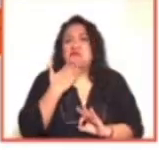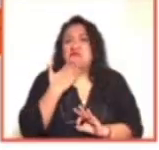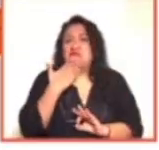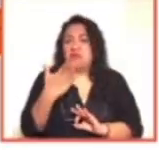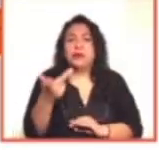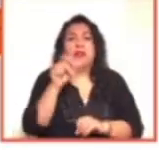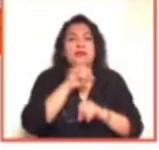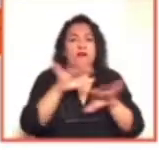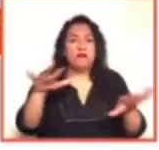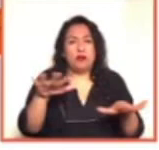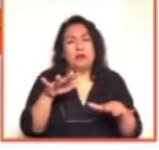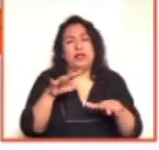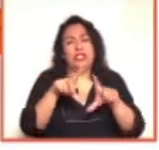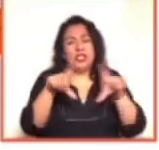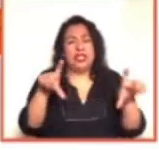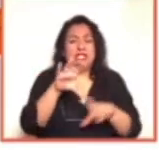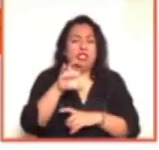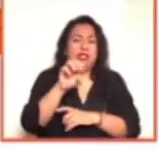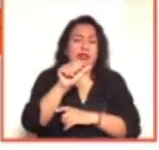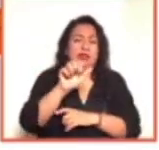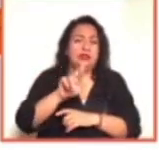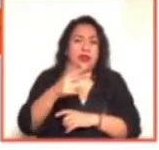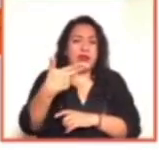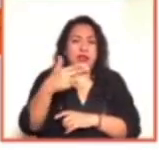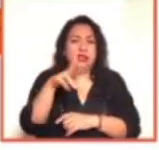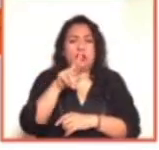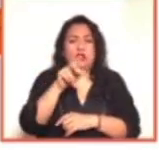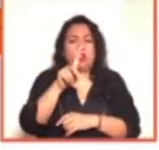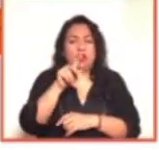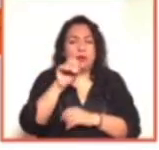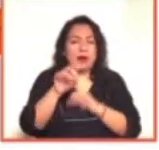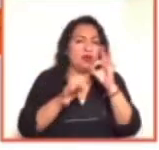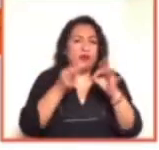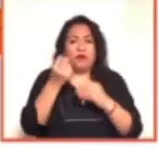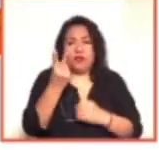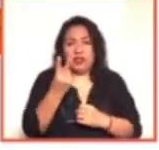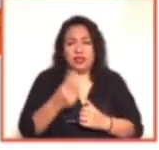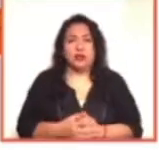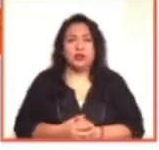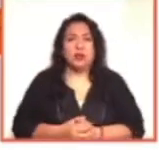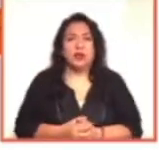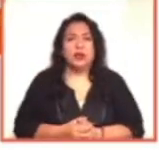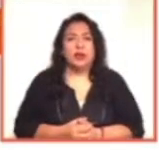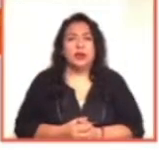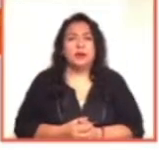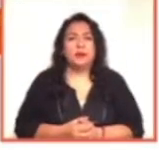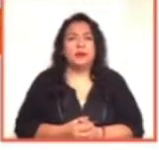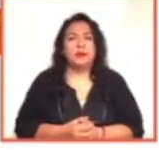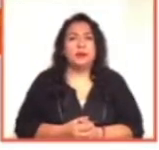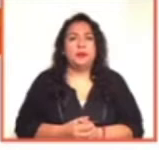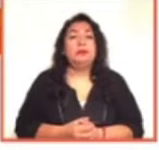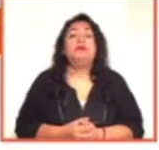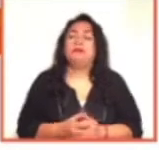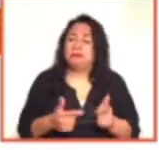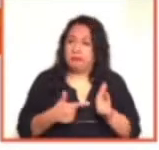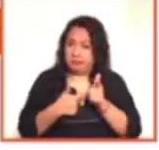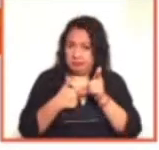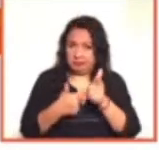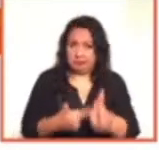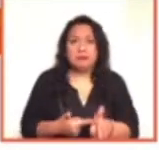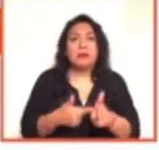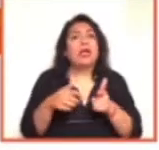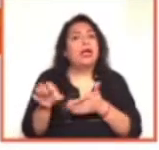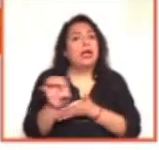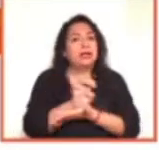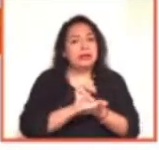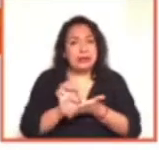información y texto de César H. Meléndez, Rodrigo Peredo, Noticias 22. Ay, es hermosa, sí, pero es... Y continuamos con artes escénicas.